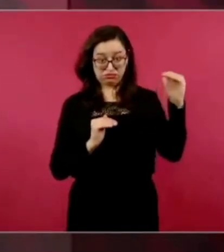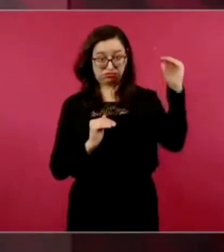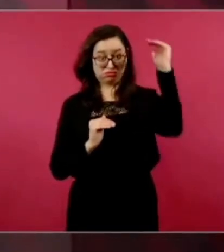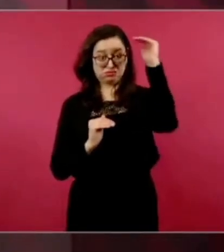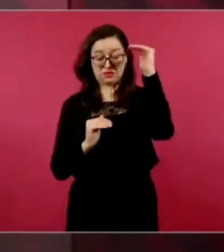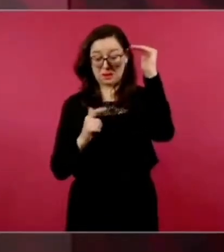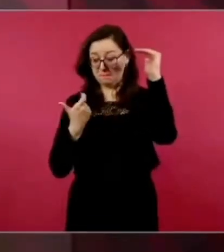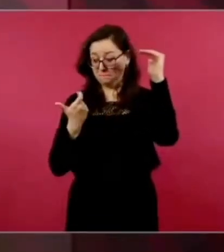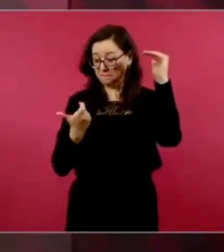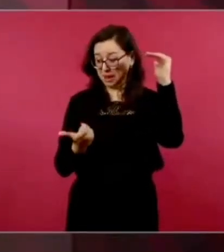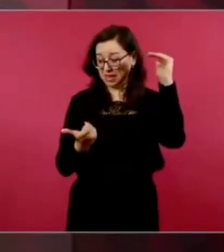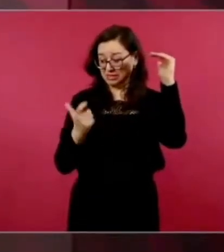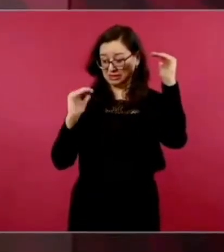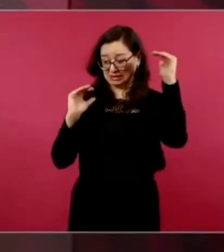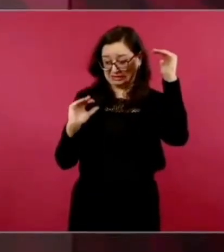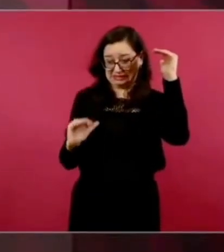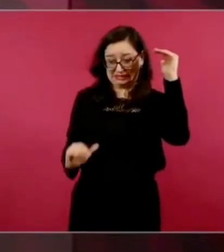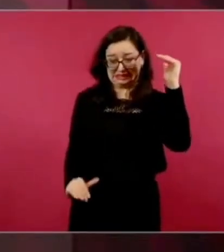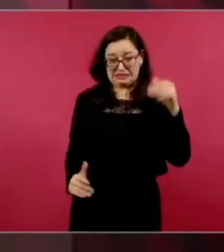ni siquiera llegó a 18.